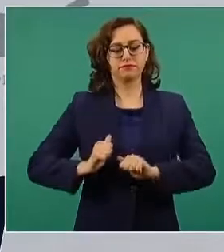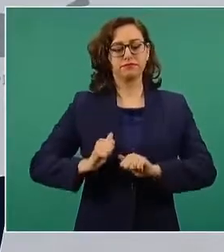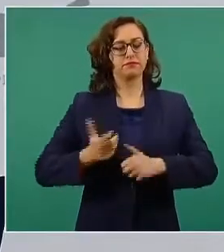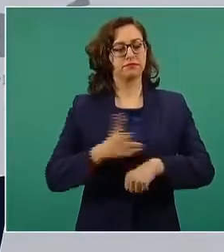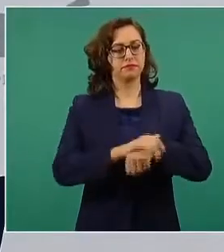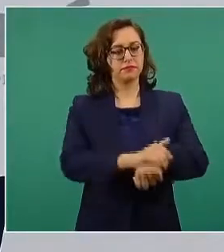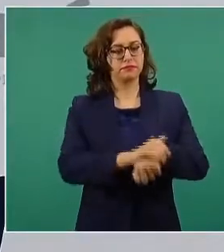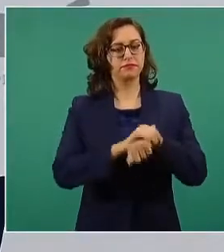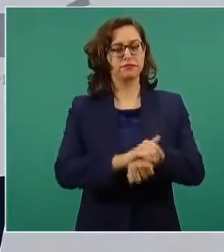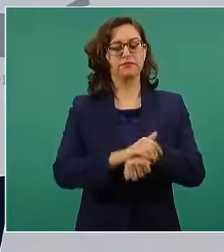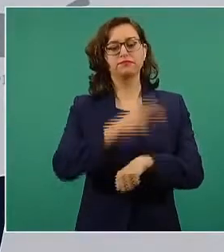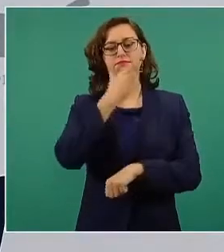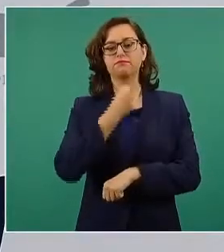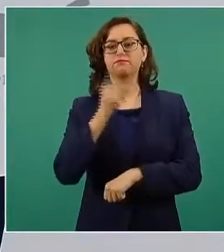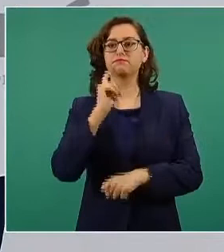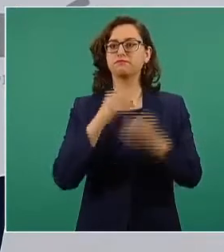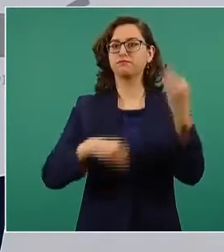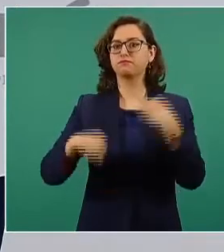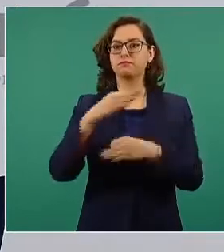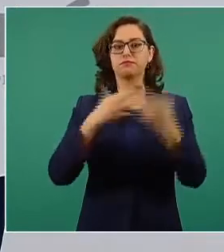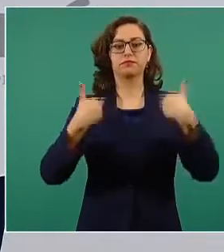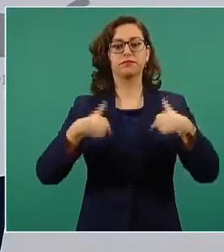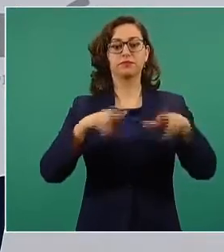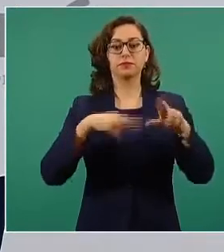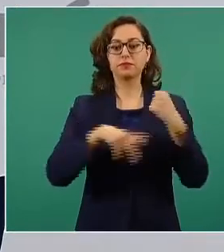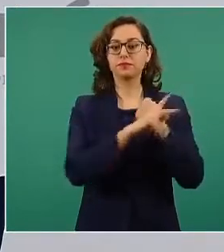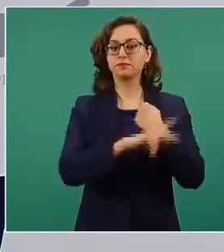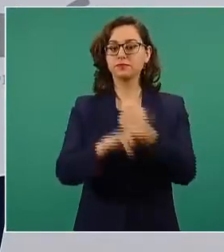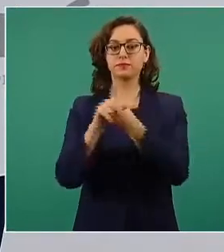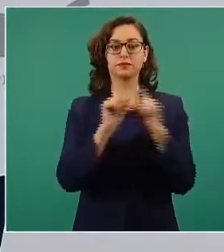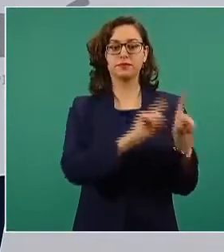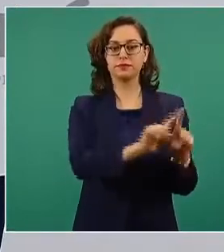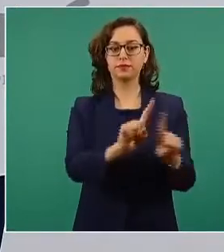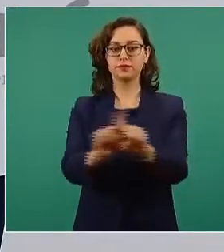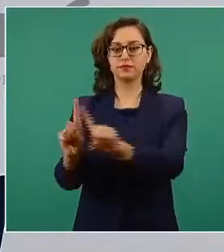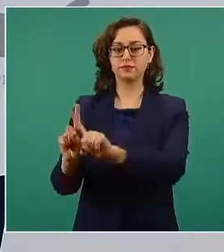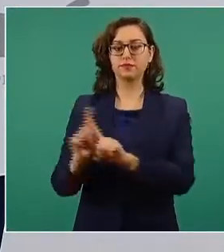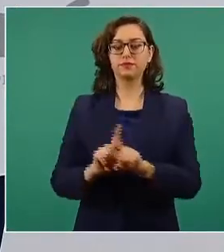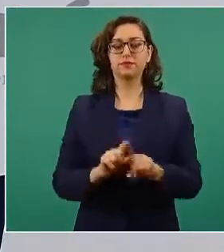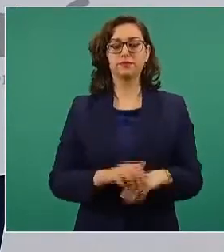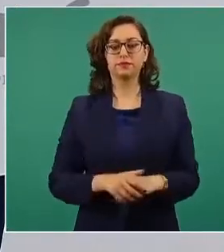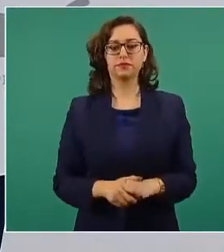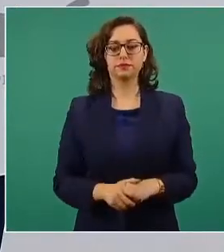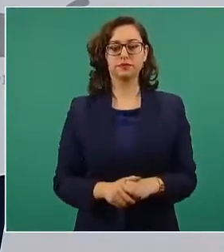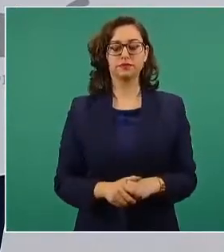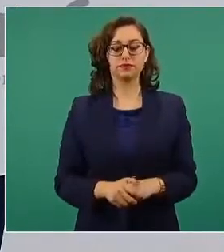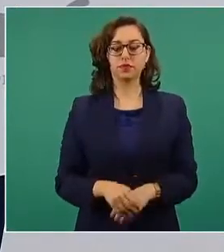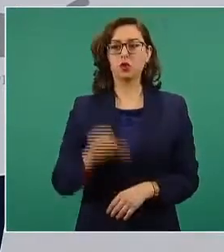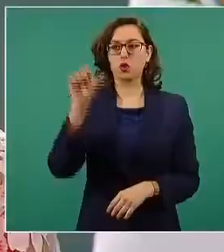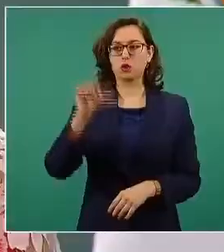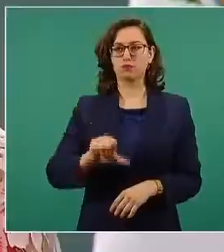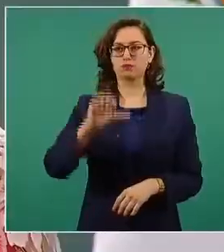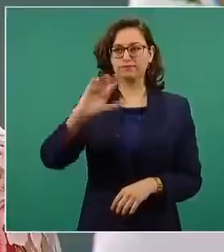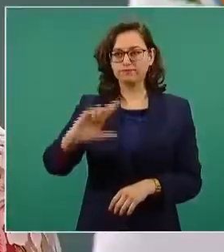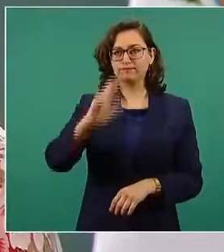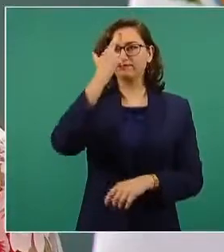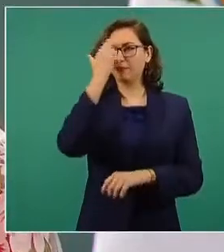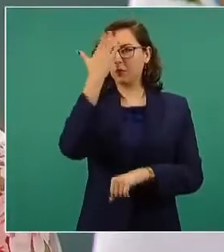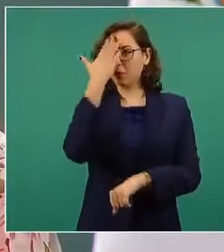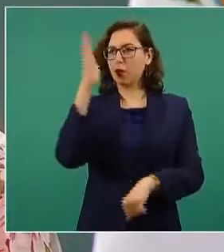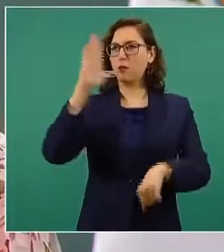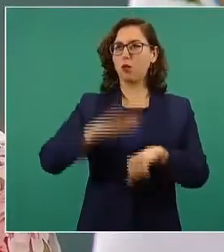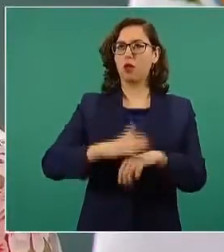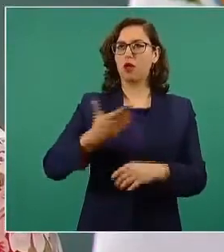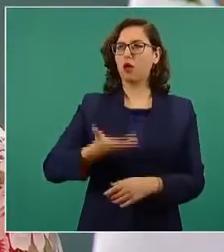representantes de distintas naciones. Hoy conmemoramos nuestro origen.